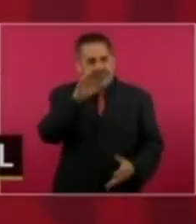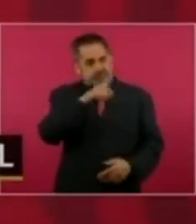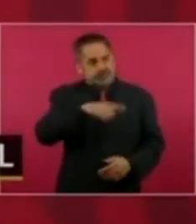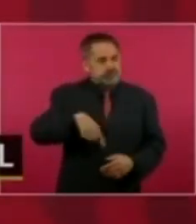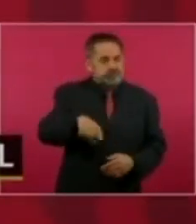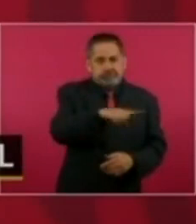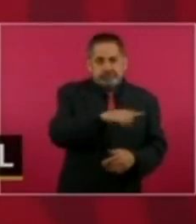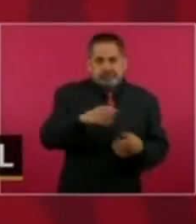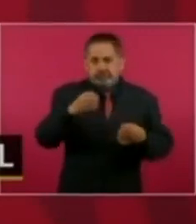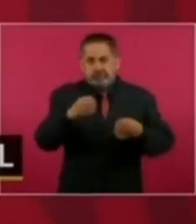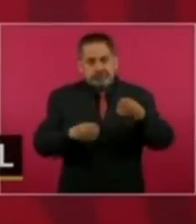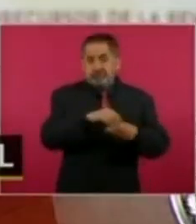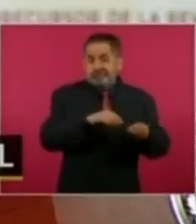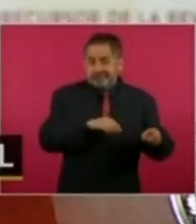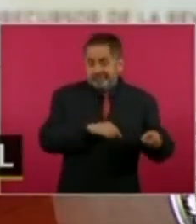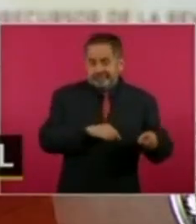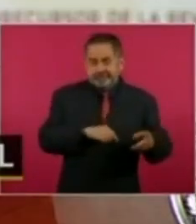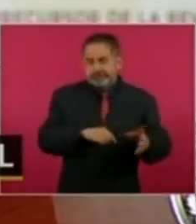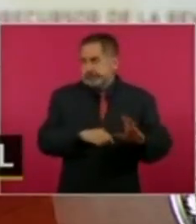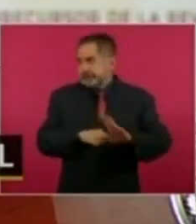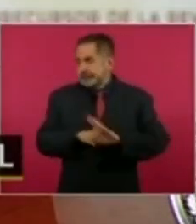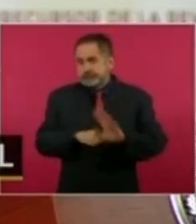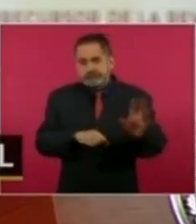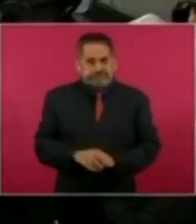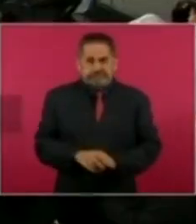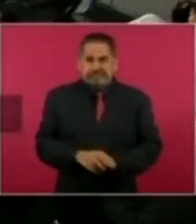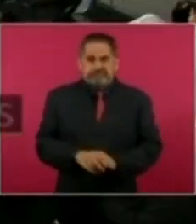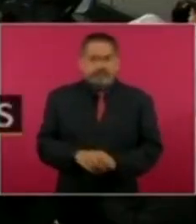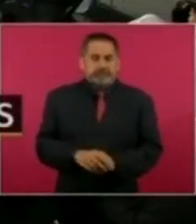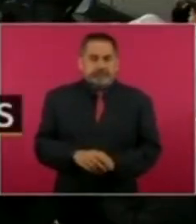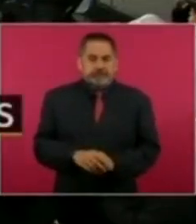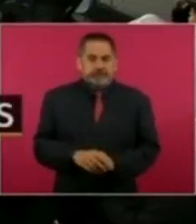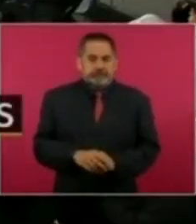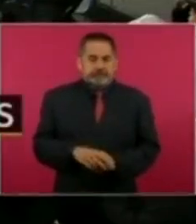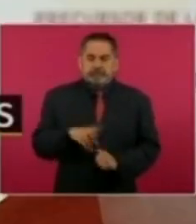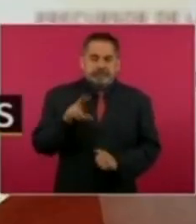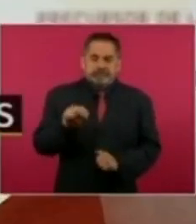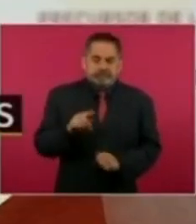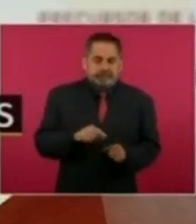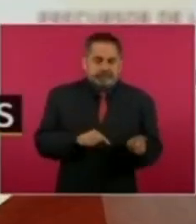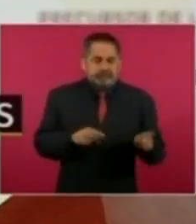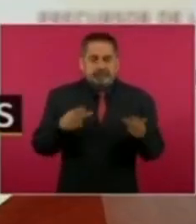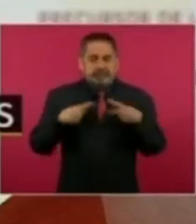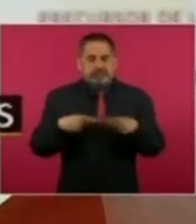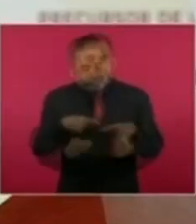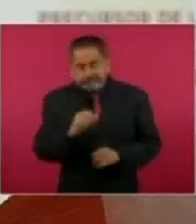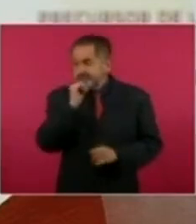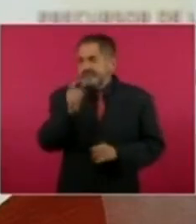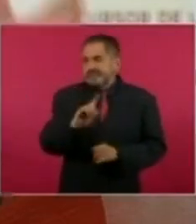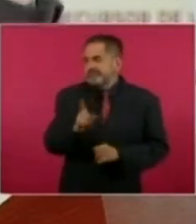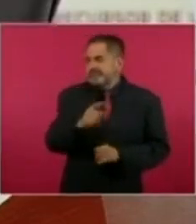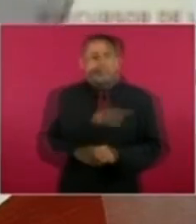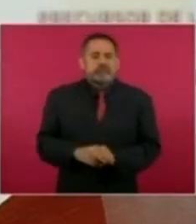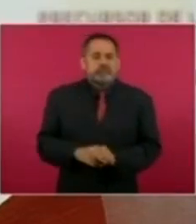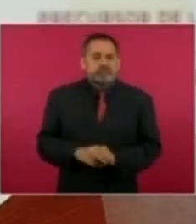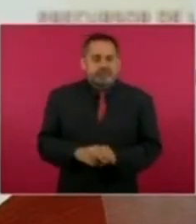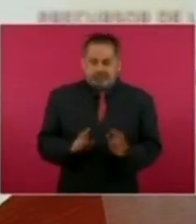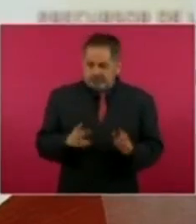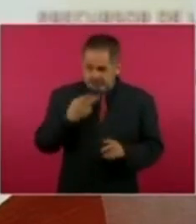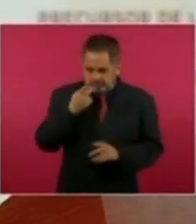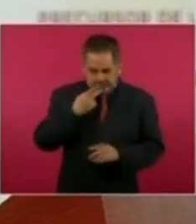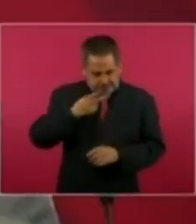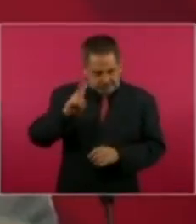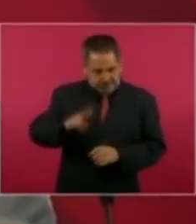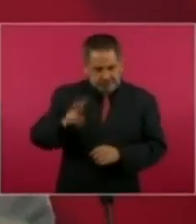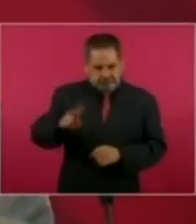Pero la mayor parte de los integrantes del Poder Judicial no son gentes caracterizadas por la honestidad. O sea, hablando en